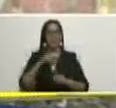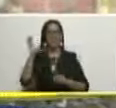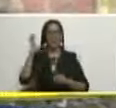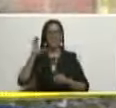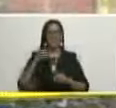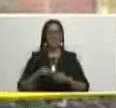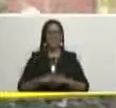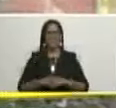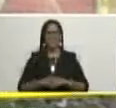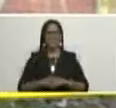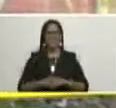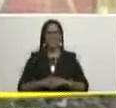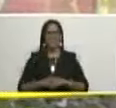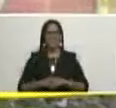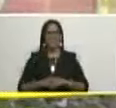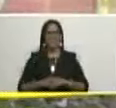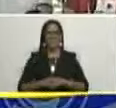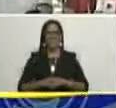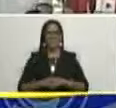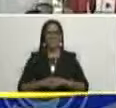patria.